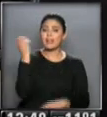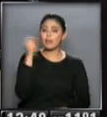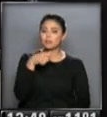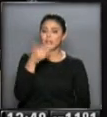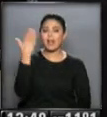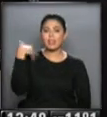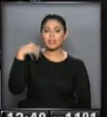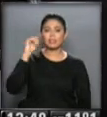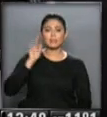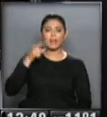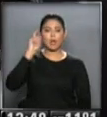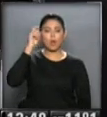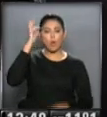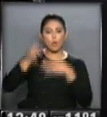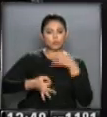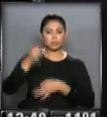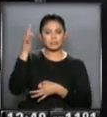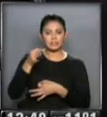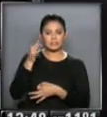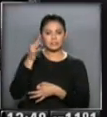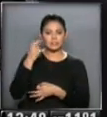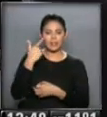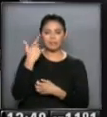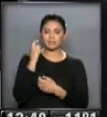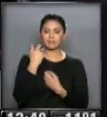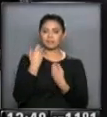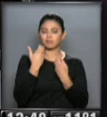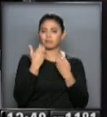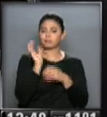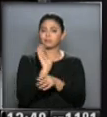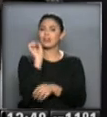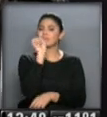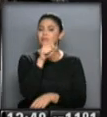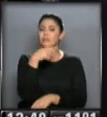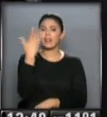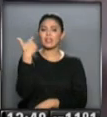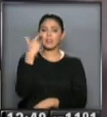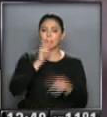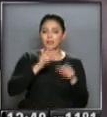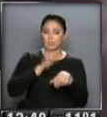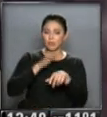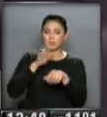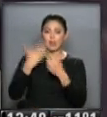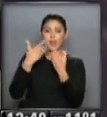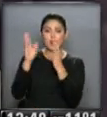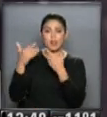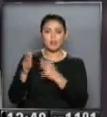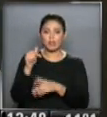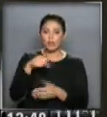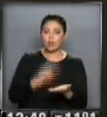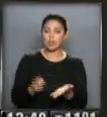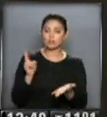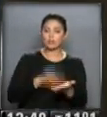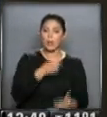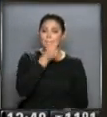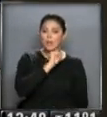una cachetada muy grande de la justicia al ver cómo liberaban a a los a los que desaparecieron a su hija y hoy está recibiendo una nueva cachetada de